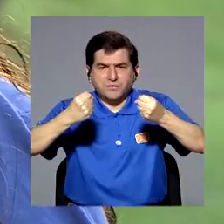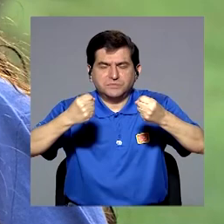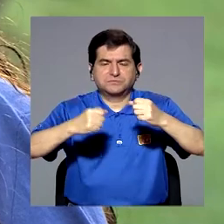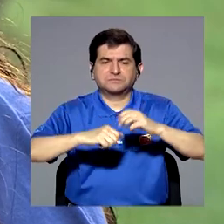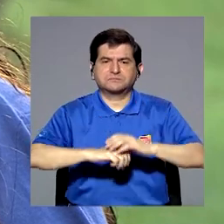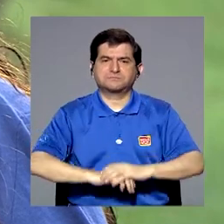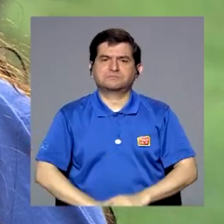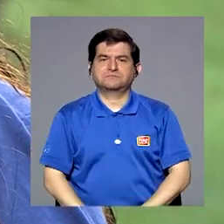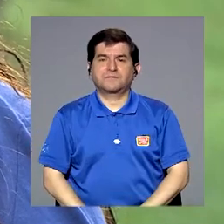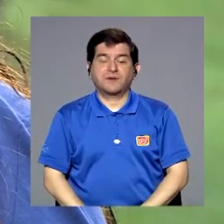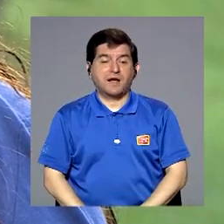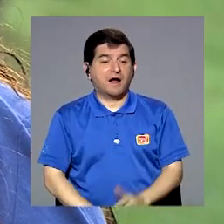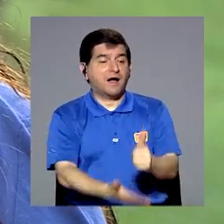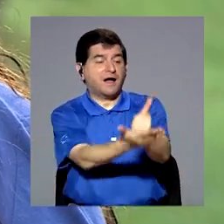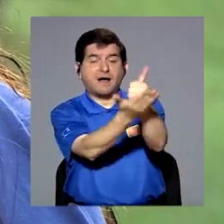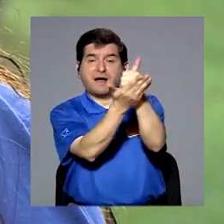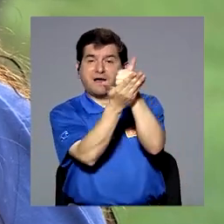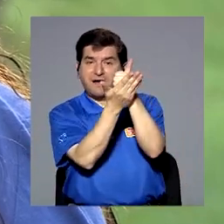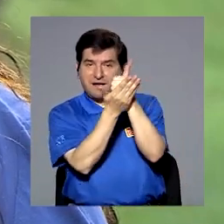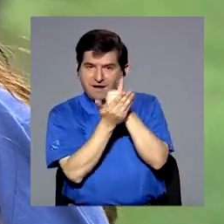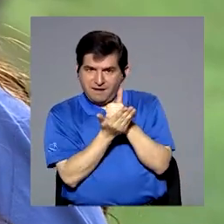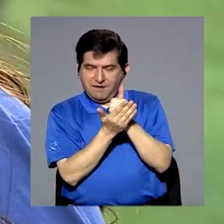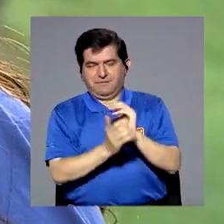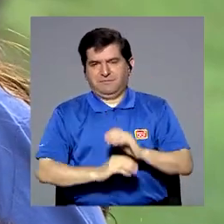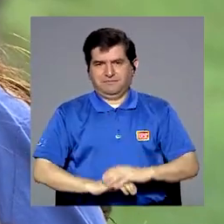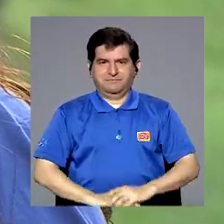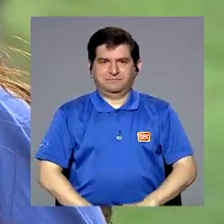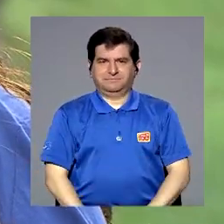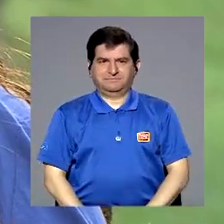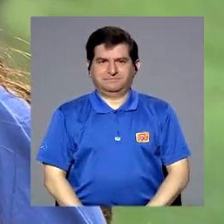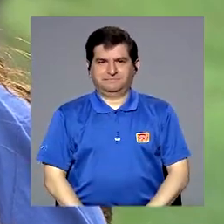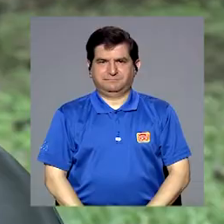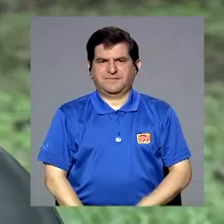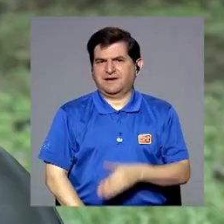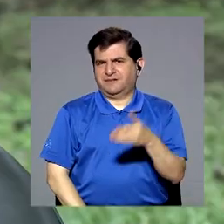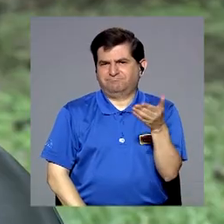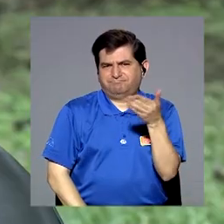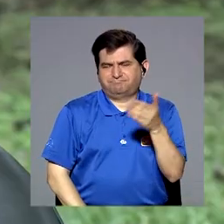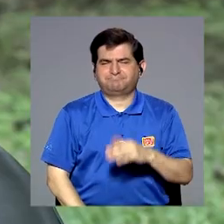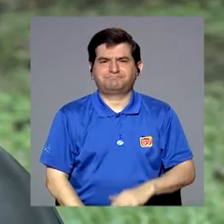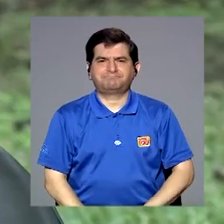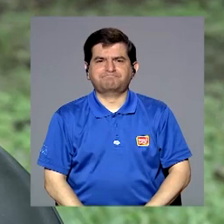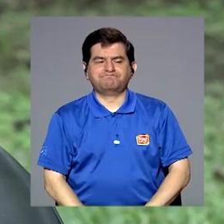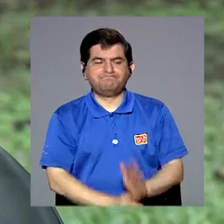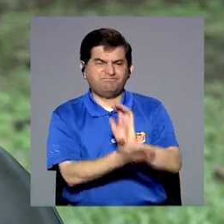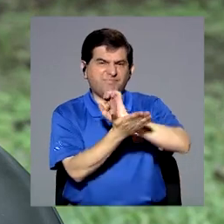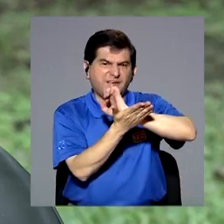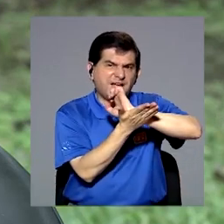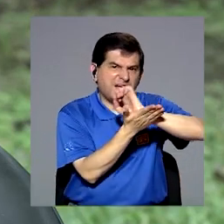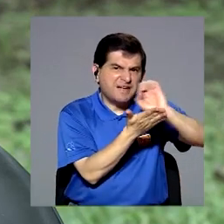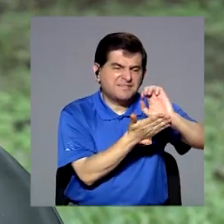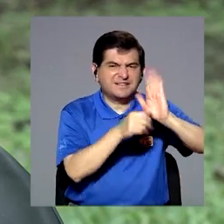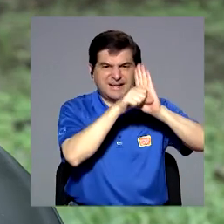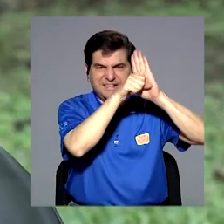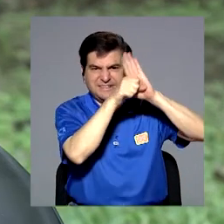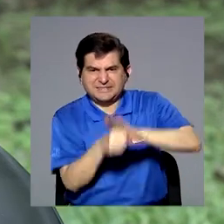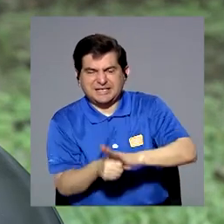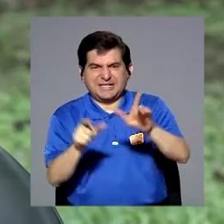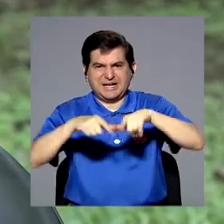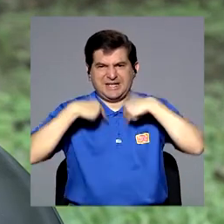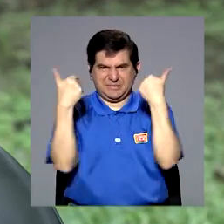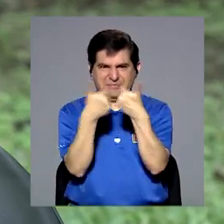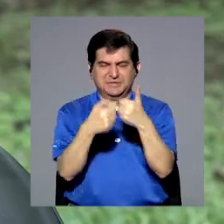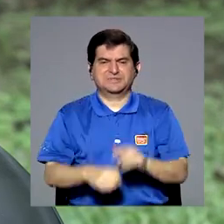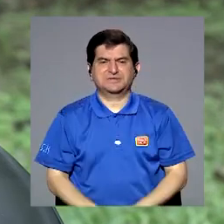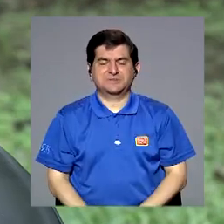eso nos va a ayudar a, bueno, a evitar o esa presión de grupo,